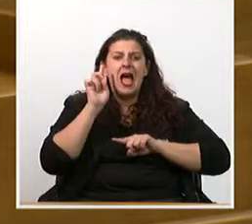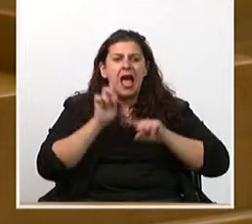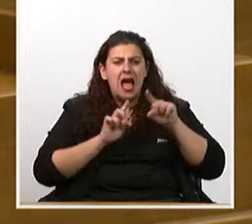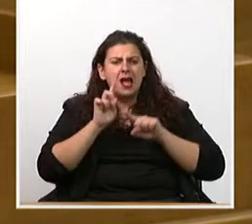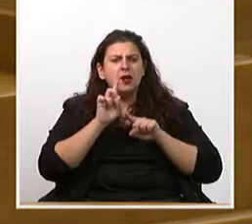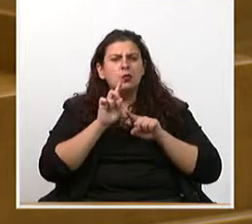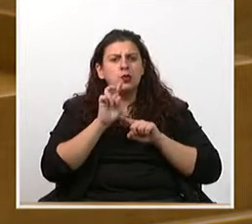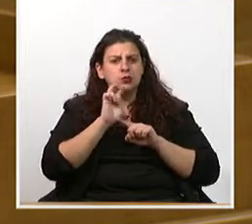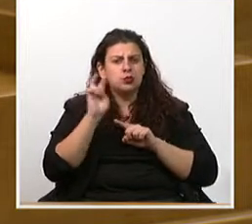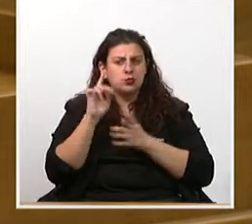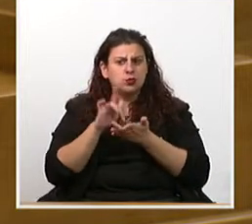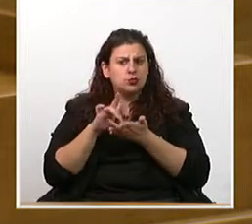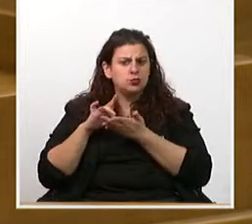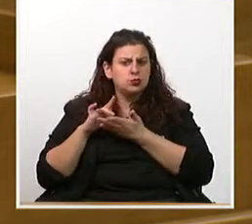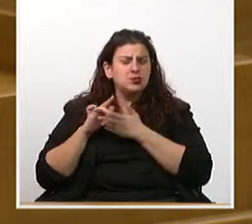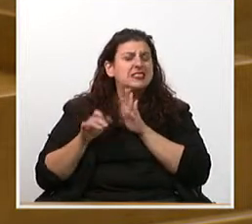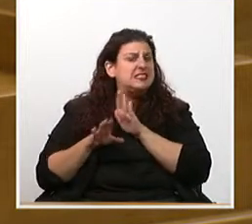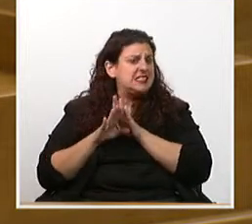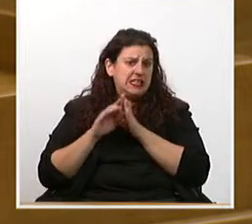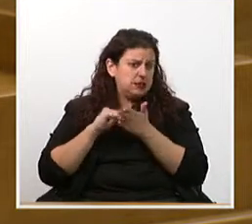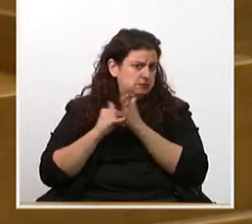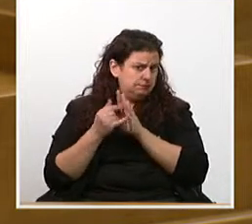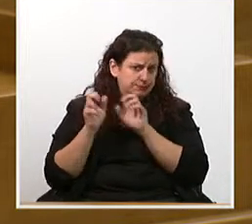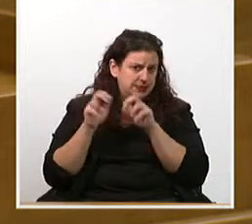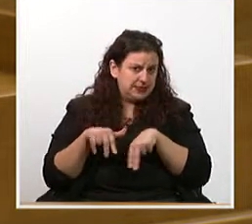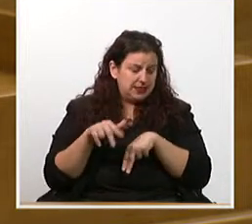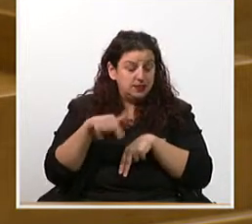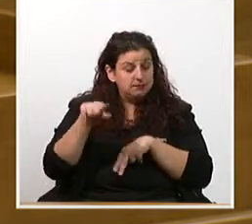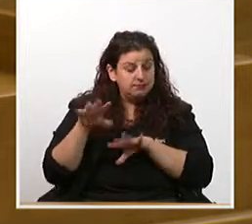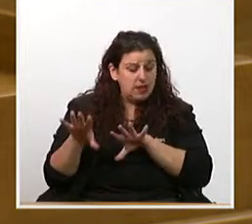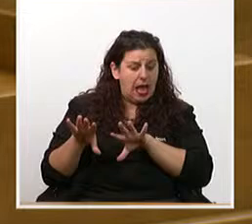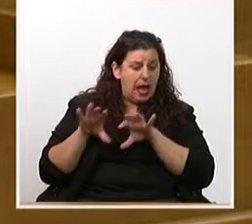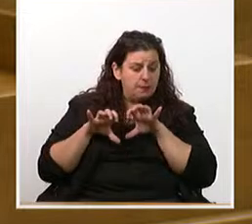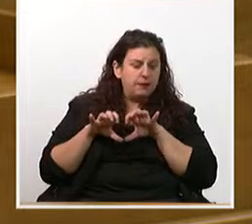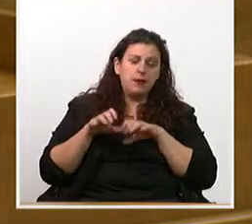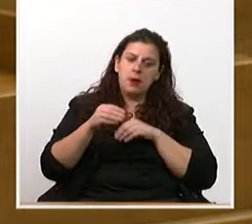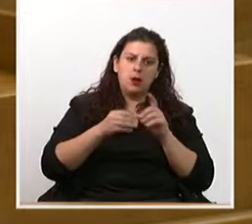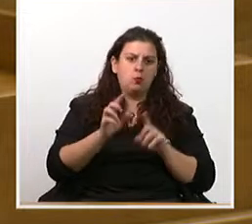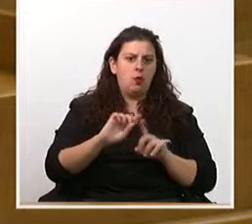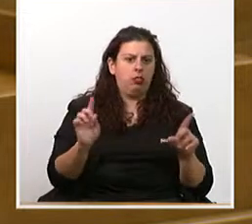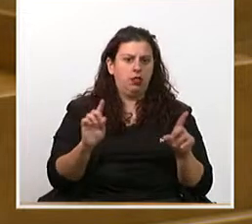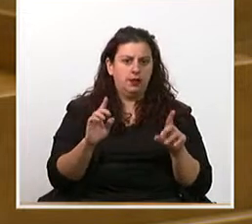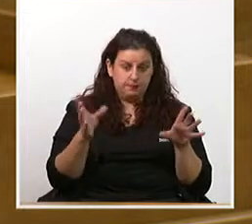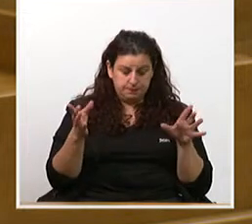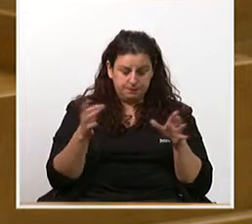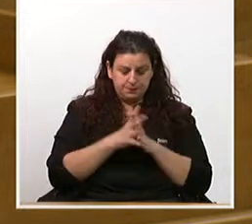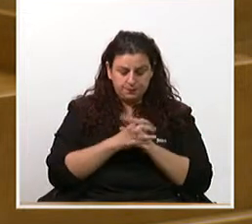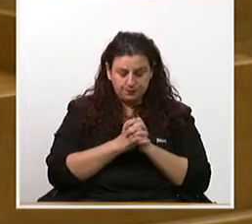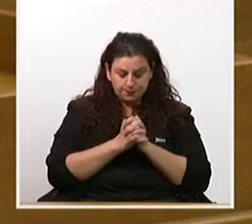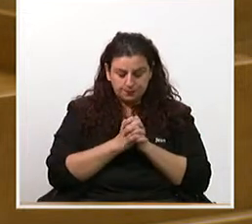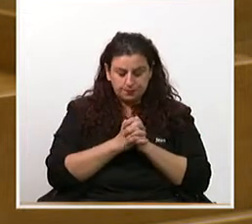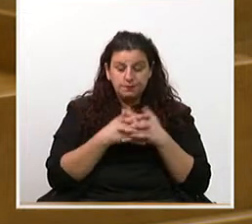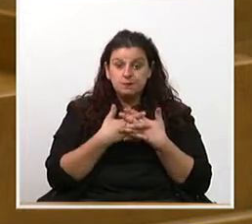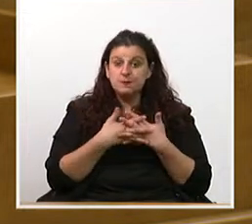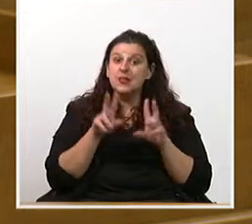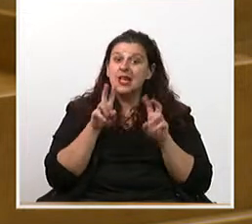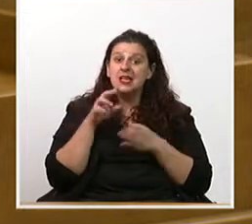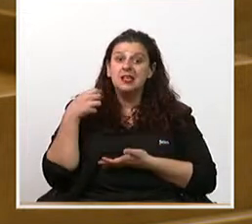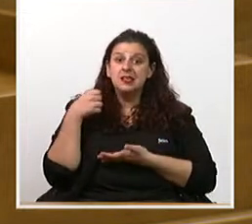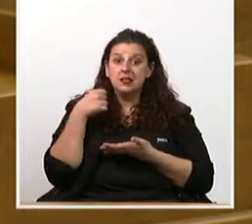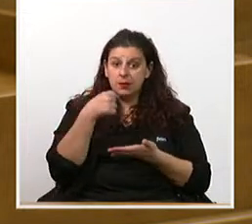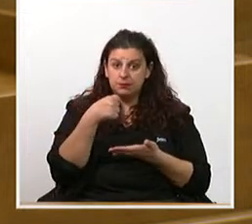en otros precedentes Siguen sin resolverse y de eso hay que aprender tenemos que avanzar para hacer las cosas lo mejor posible respecto a las ayudas que no